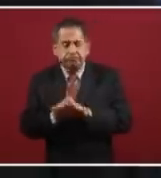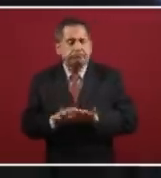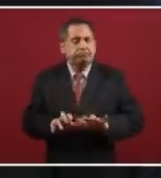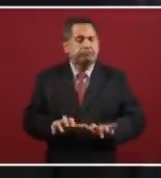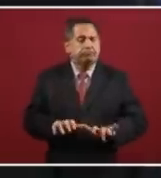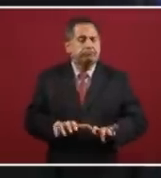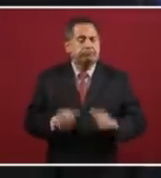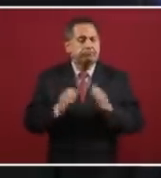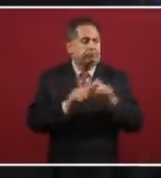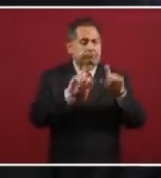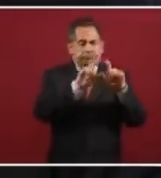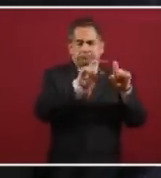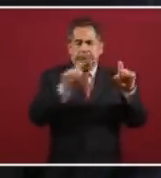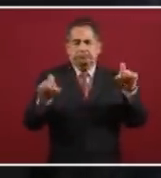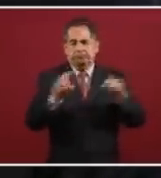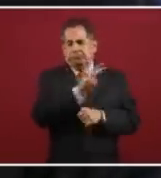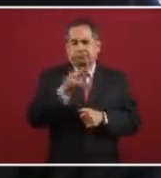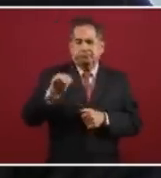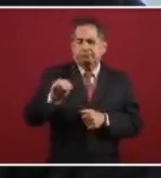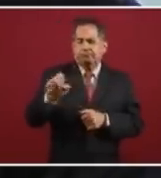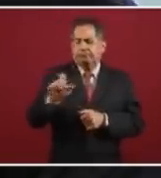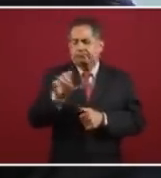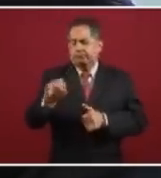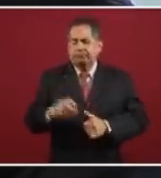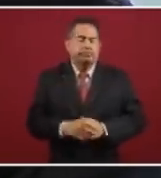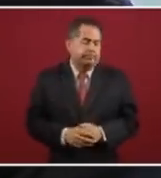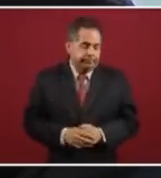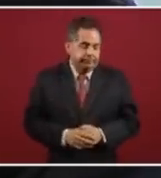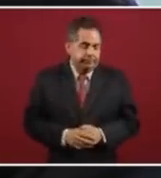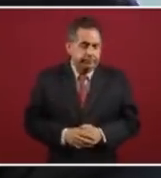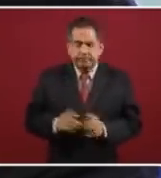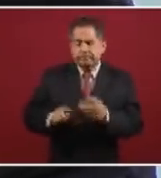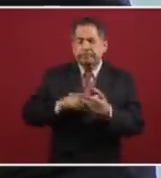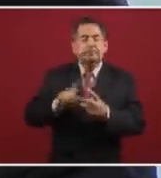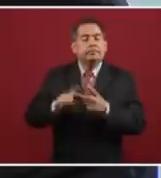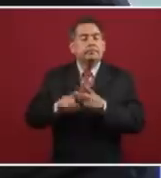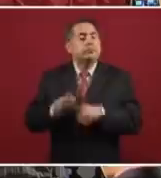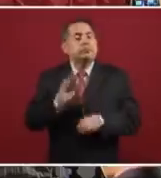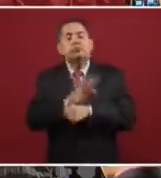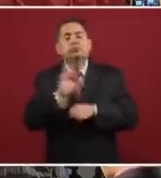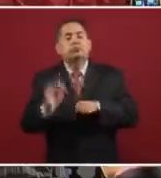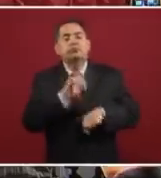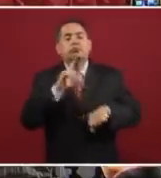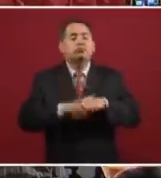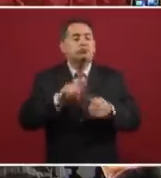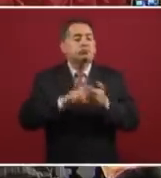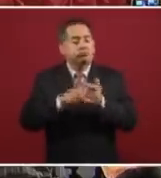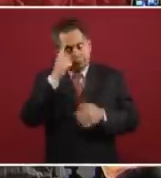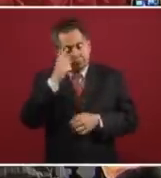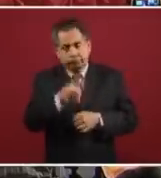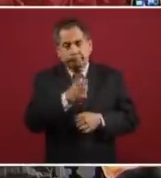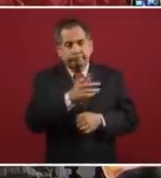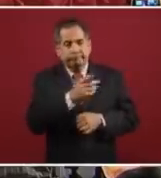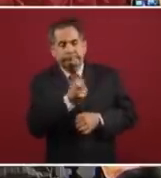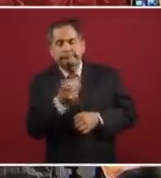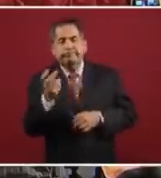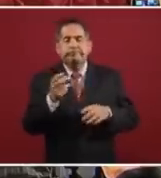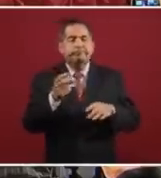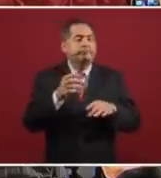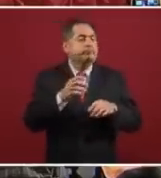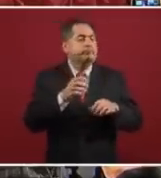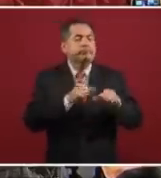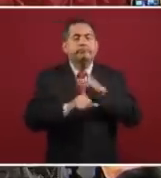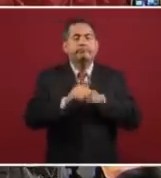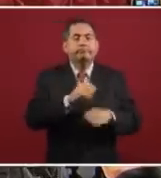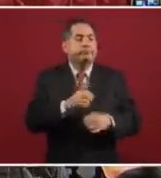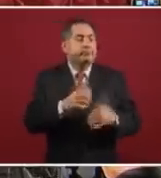de la Plataforma México. Fortalecimiento del Servicio de Protección Federal para sustituir empresas